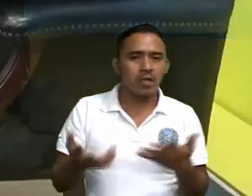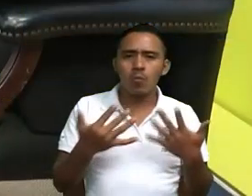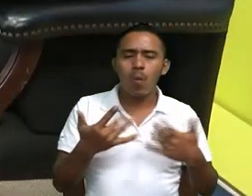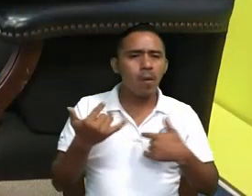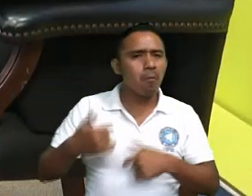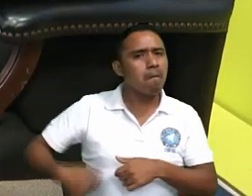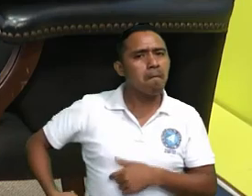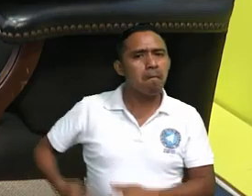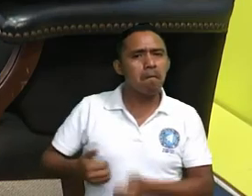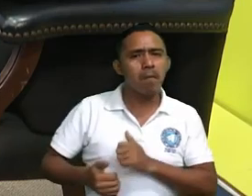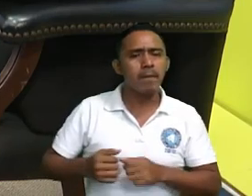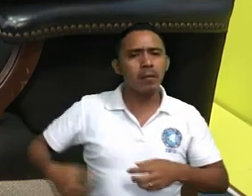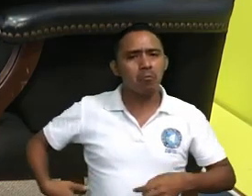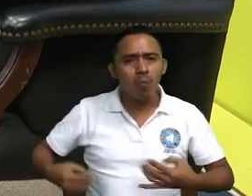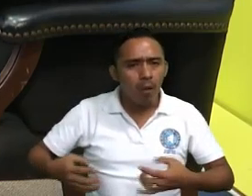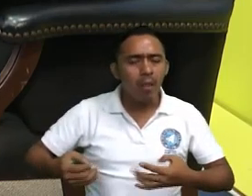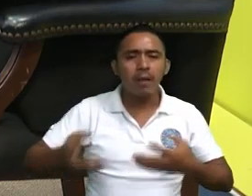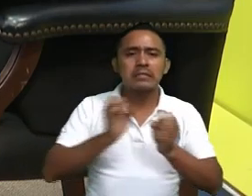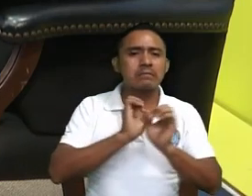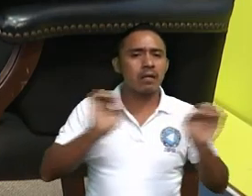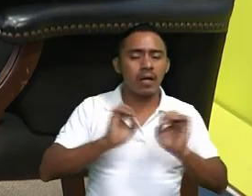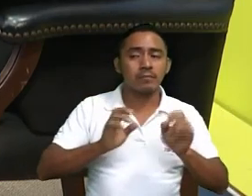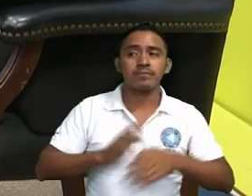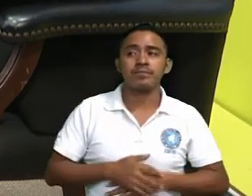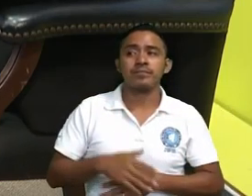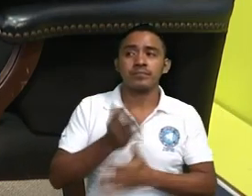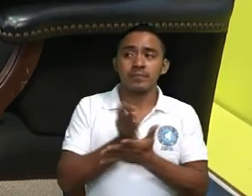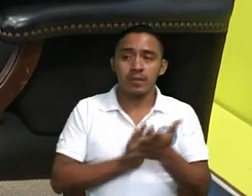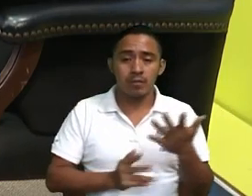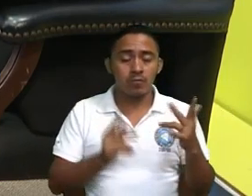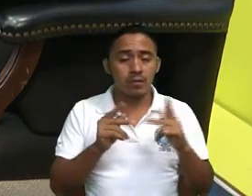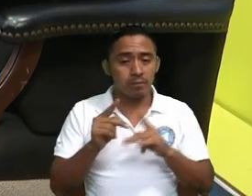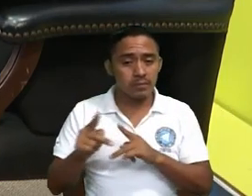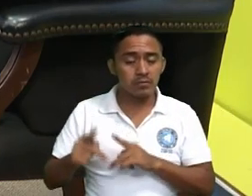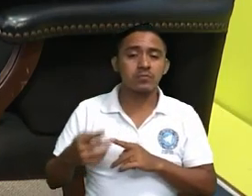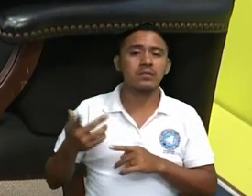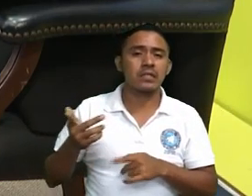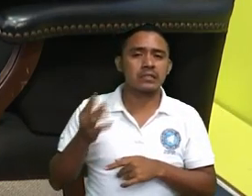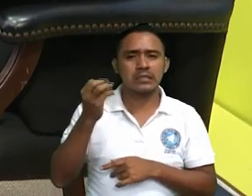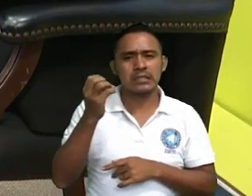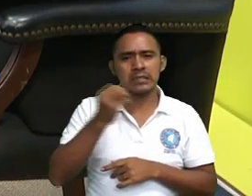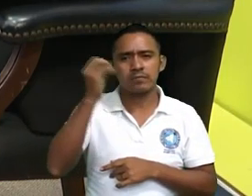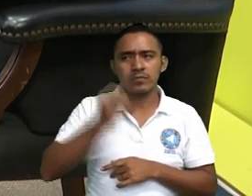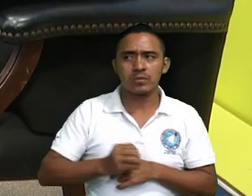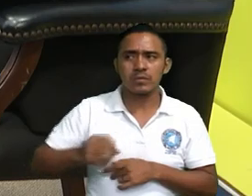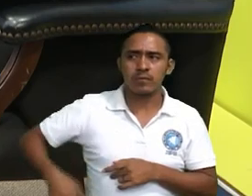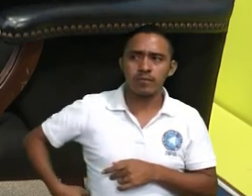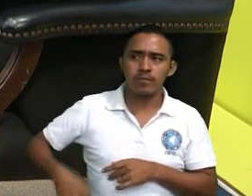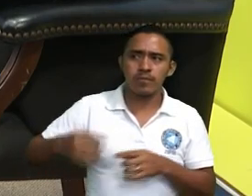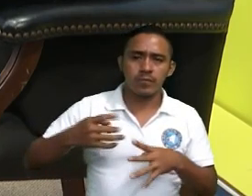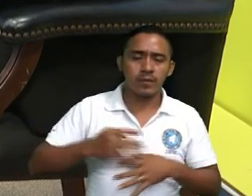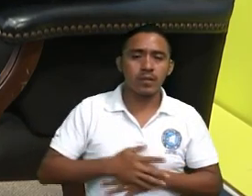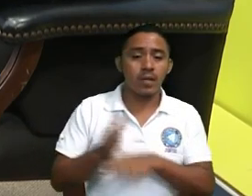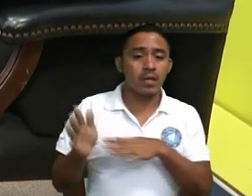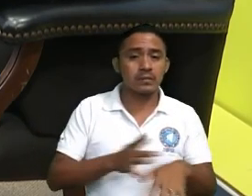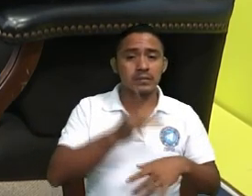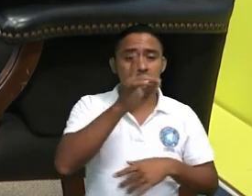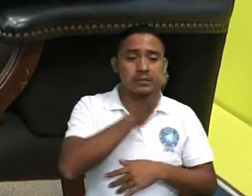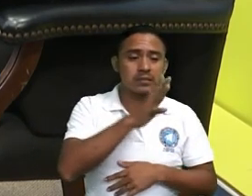síntomas. De aquellas que llegan a presentar síntomas, que sería alrededor del 30%, de un 5 al 10% presentan